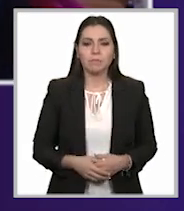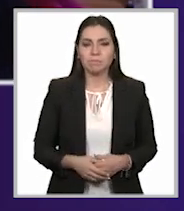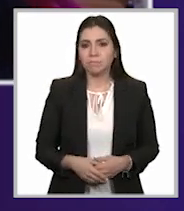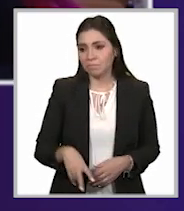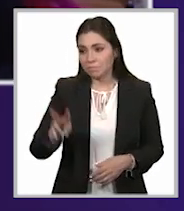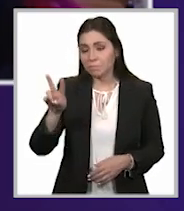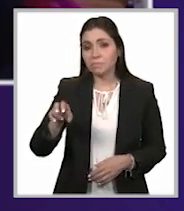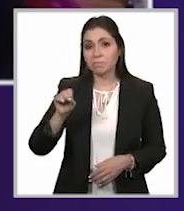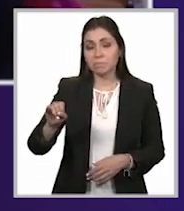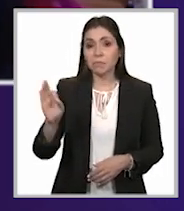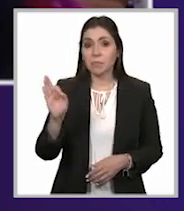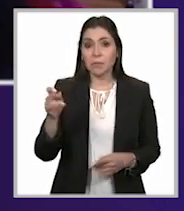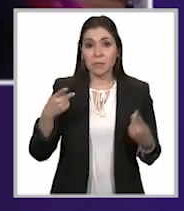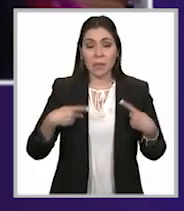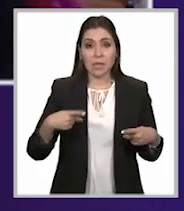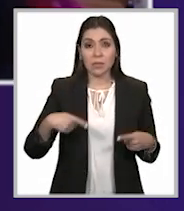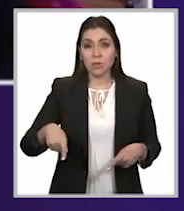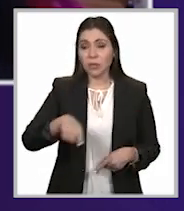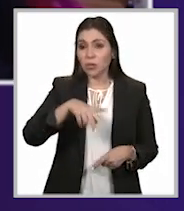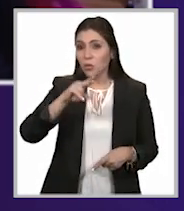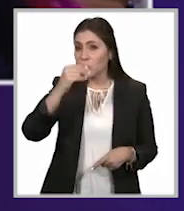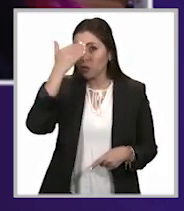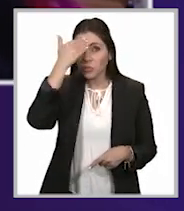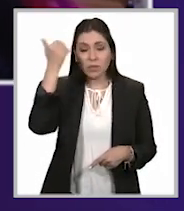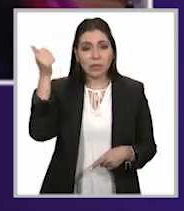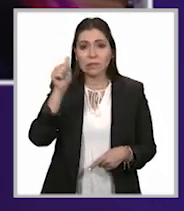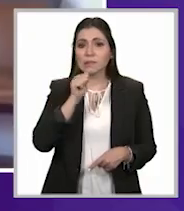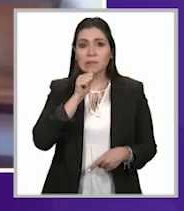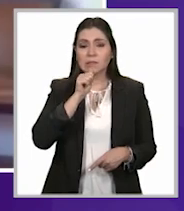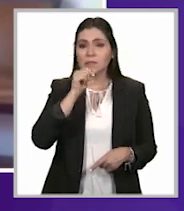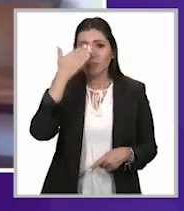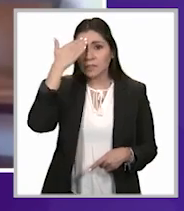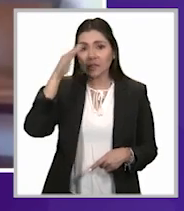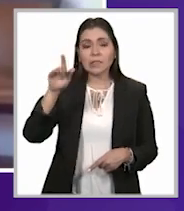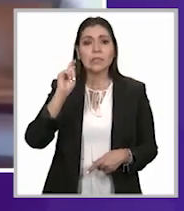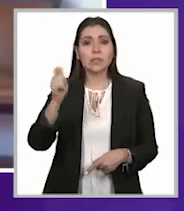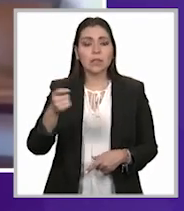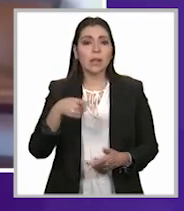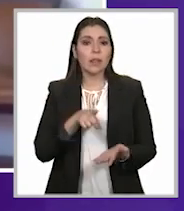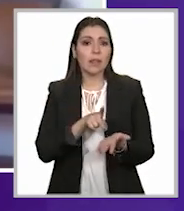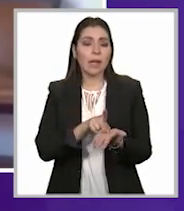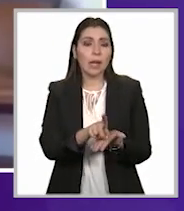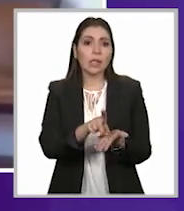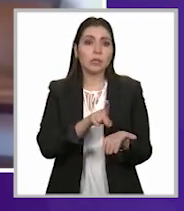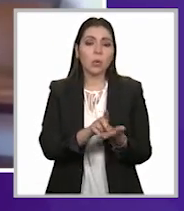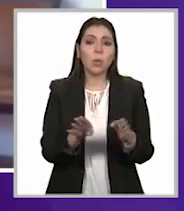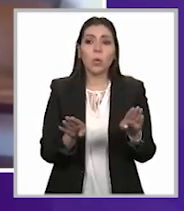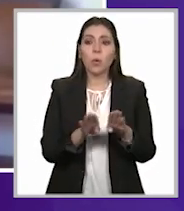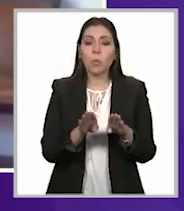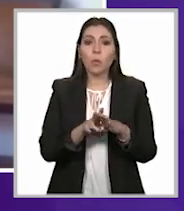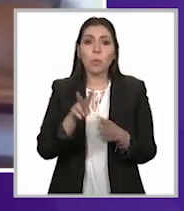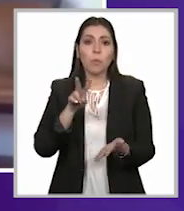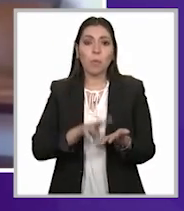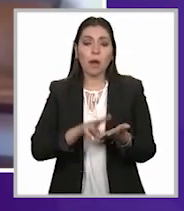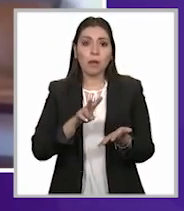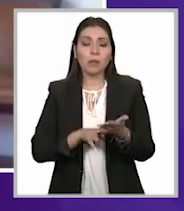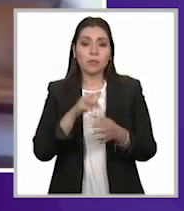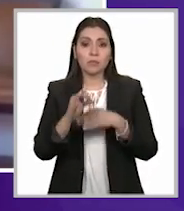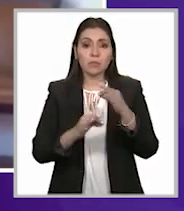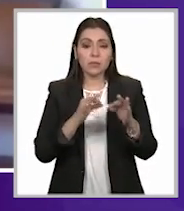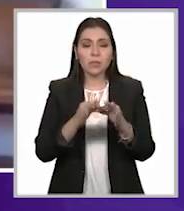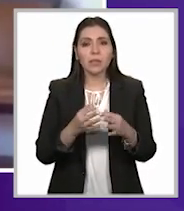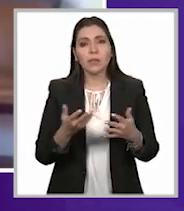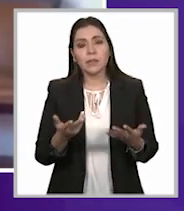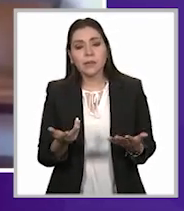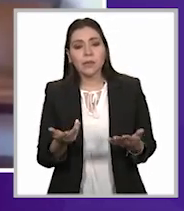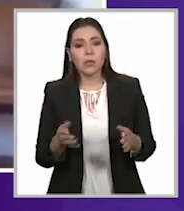Sin duda, si no conocemos nuestros derechos, si no conocemos el alcance de estos derechos, los contornos de aplicación de estos